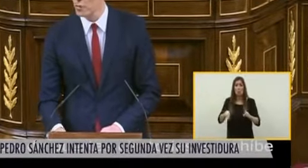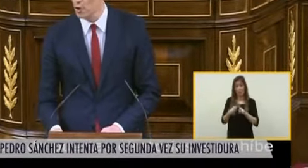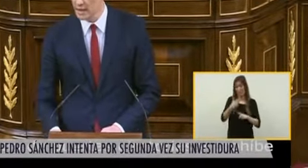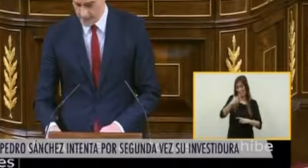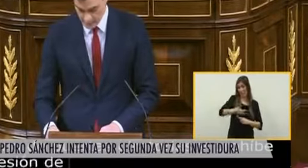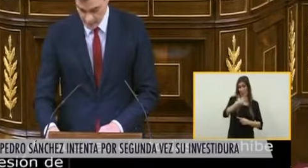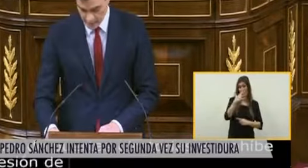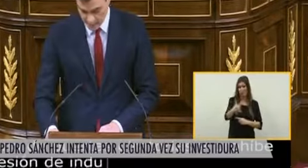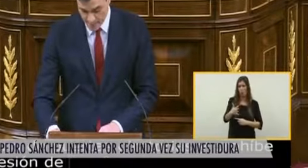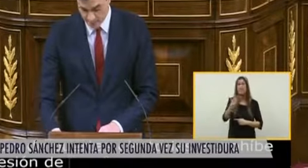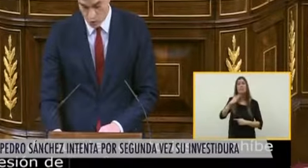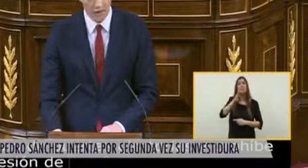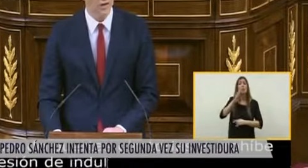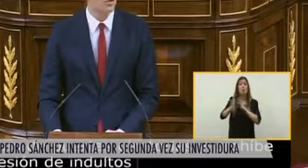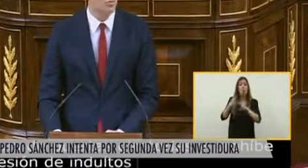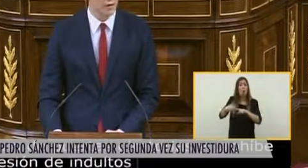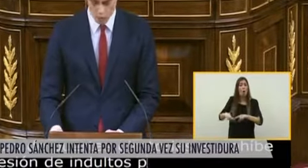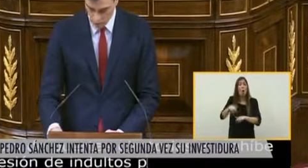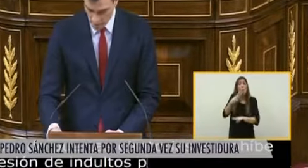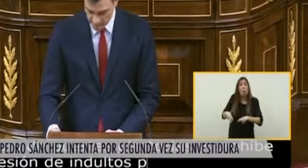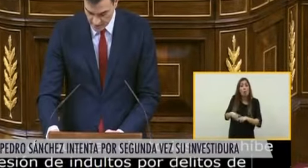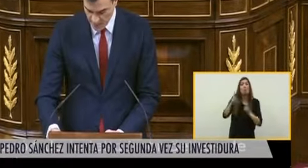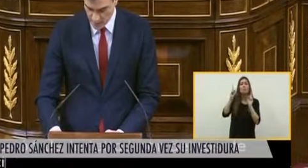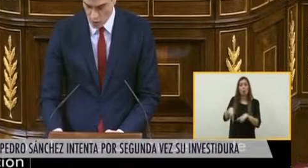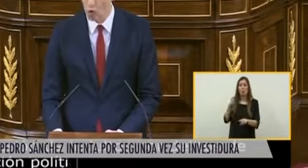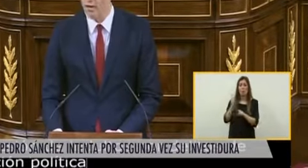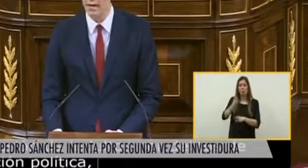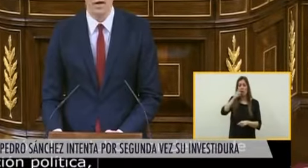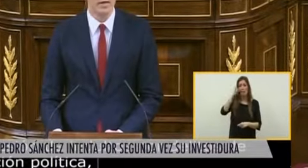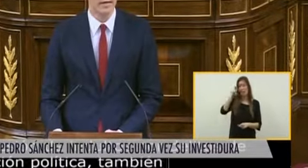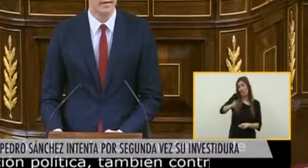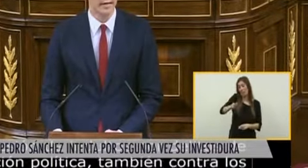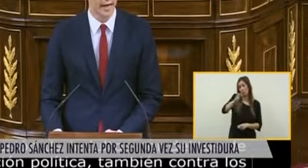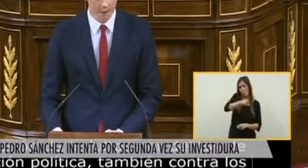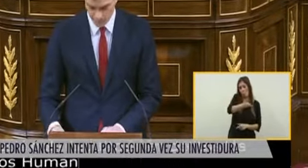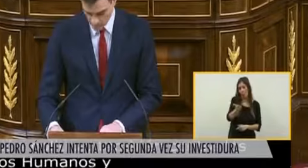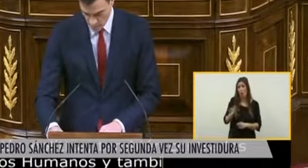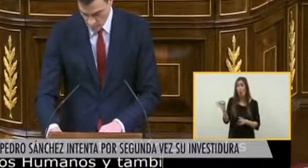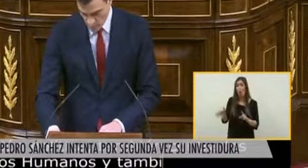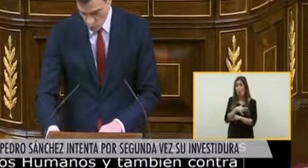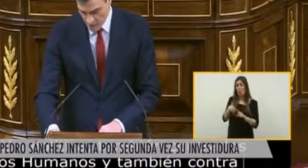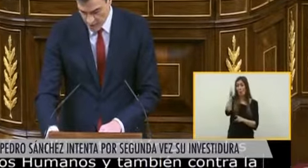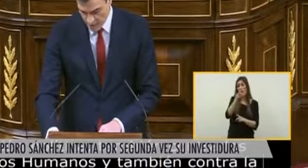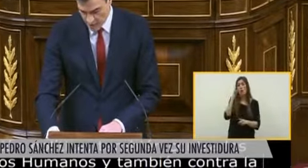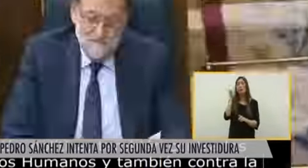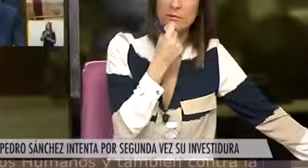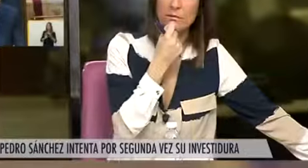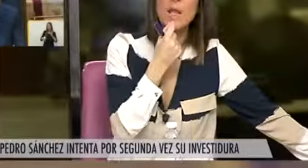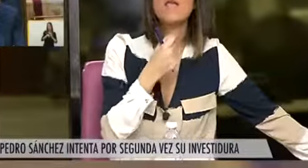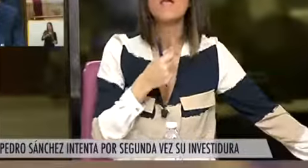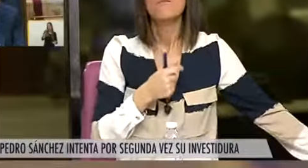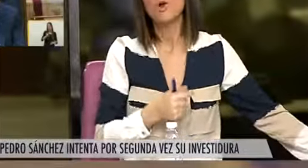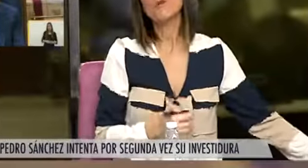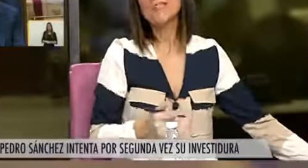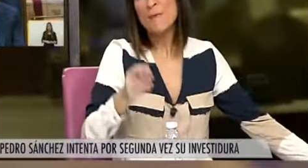de corrupción política, también contra los derechos humanos y también contra la violencia de género. Una violencia de género,